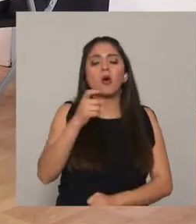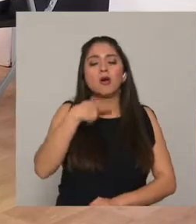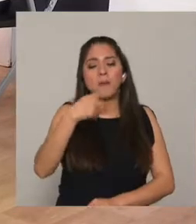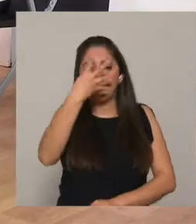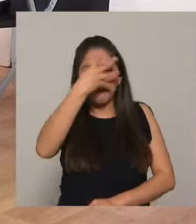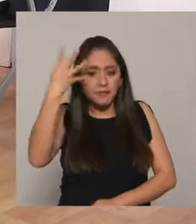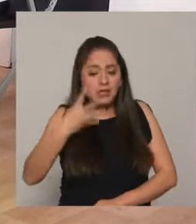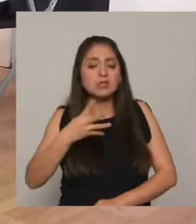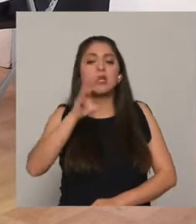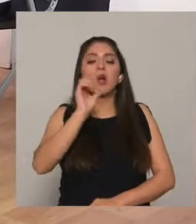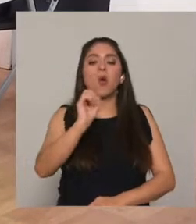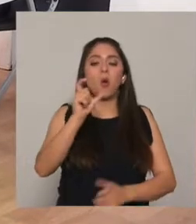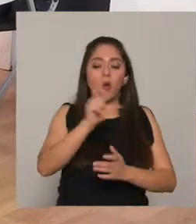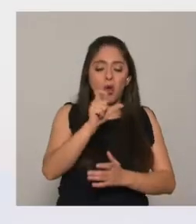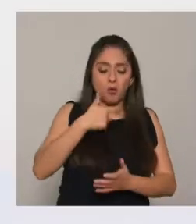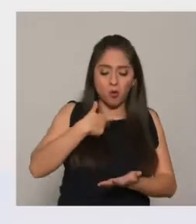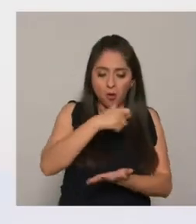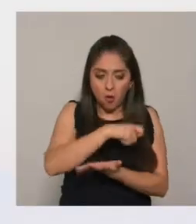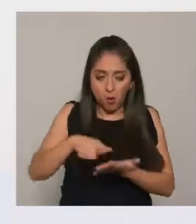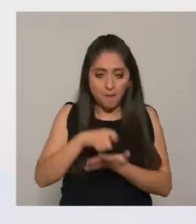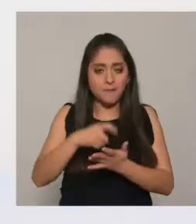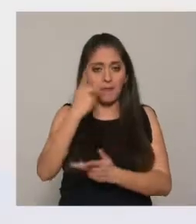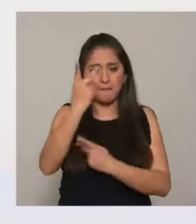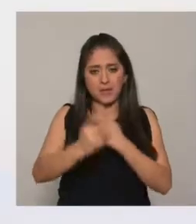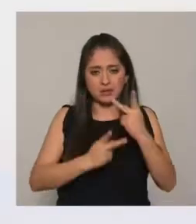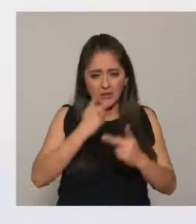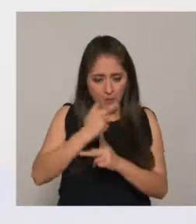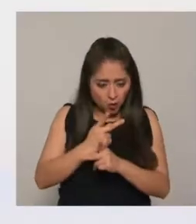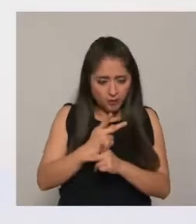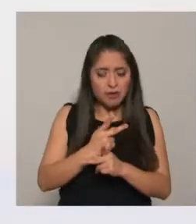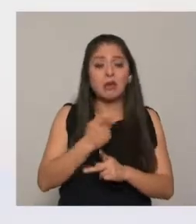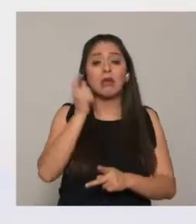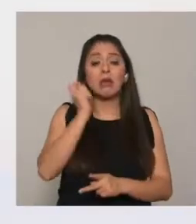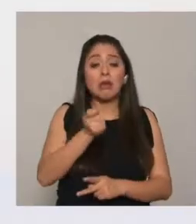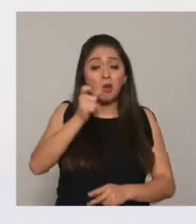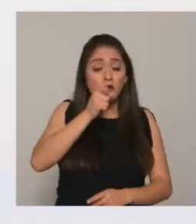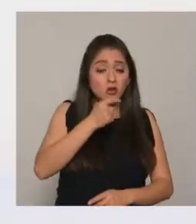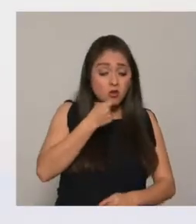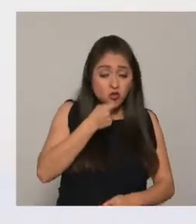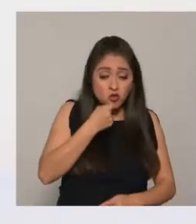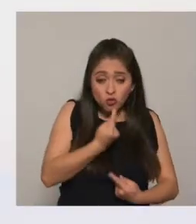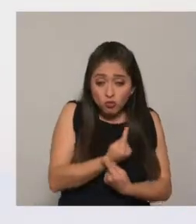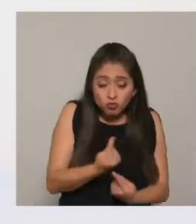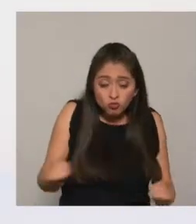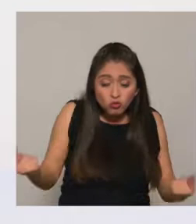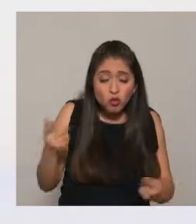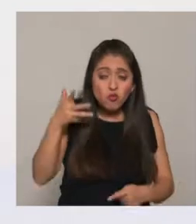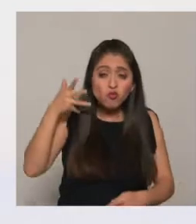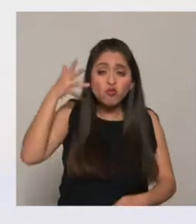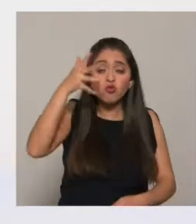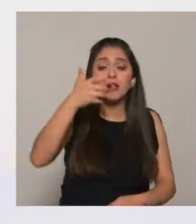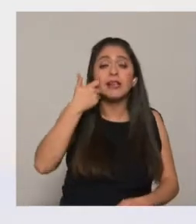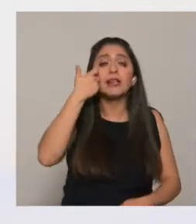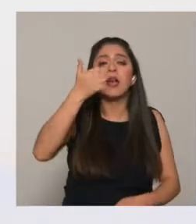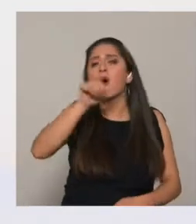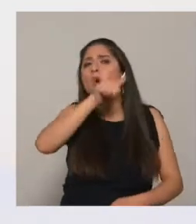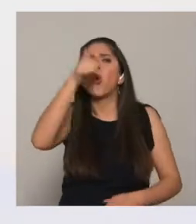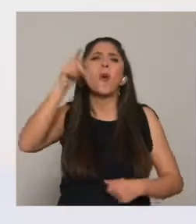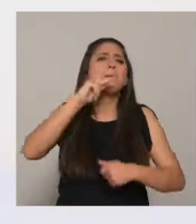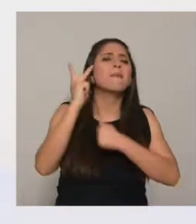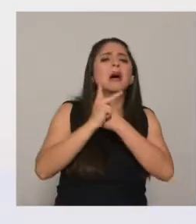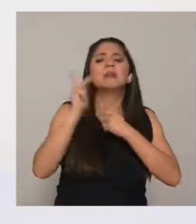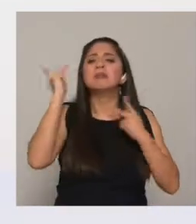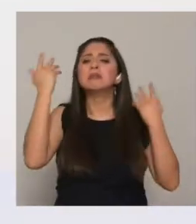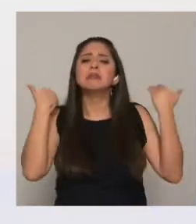el pasaporte, también participamos en eso. Cuando los menores de edad quieren salir del país o pretenden salir del país y no